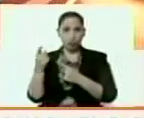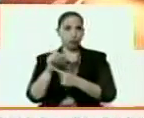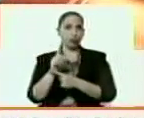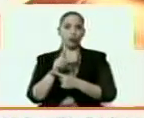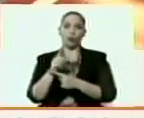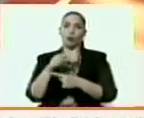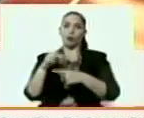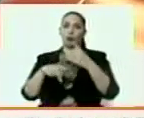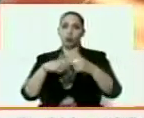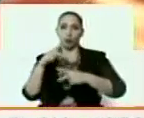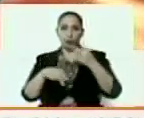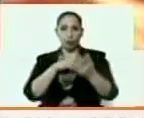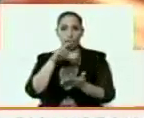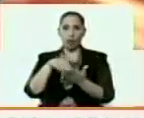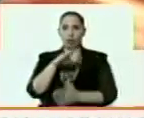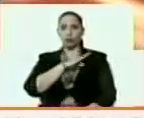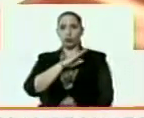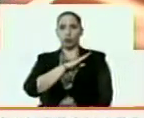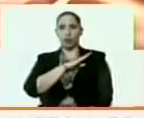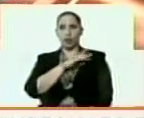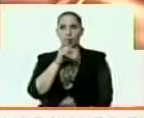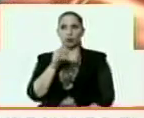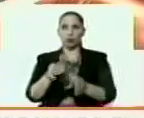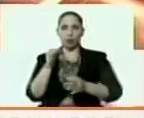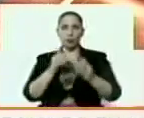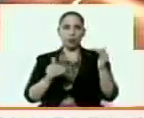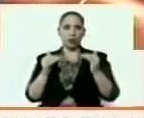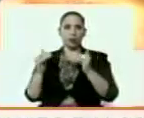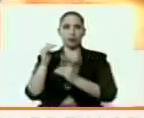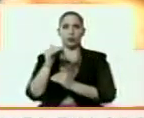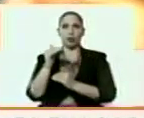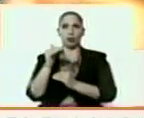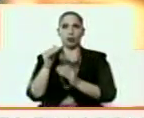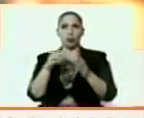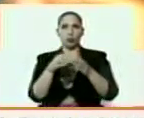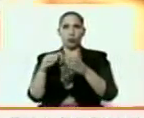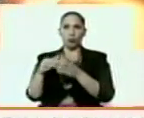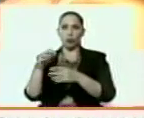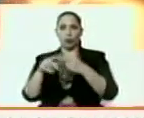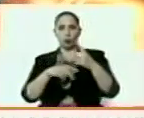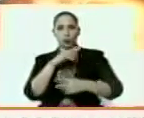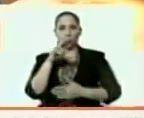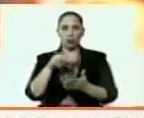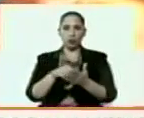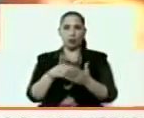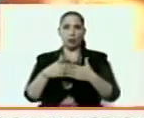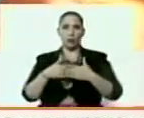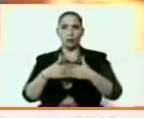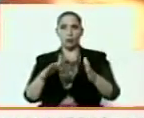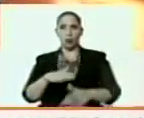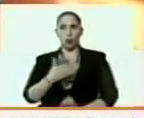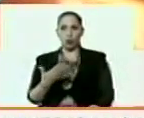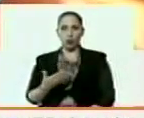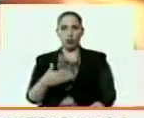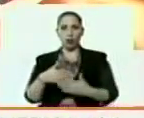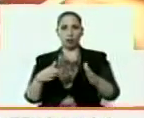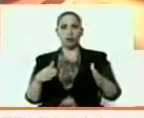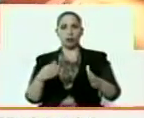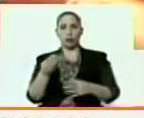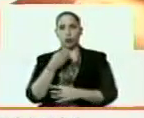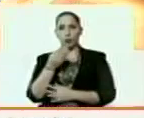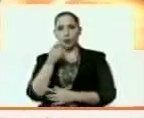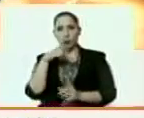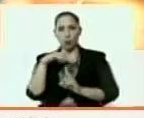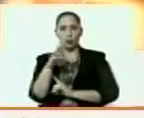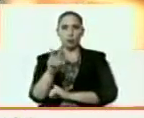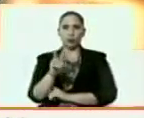es de producción nacional. Es justamente el crecimiento de sectores productivos nacionales para poder garantizar los alimentos del pueblo venezolano. Y ayer